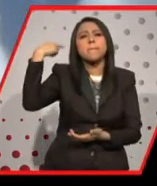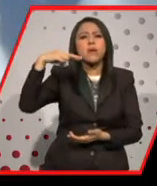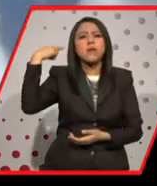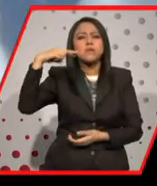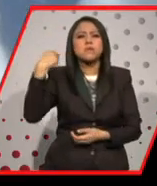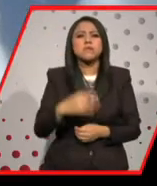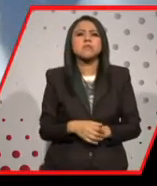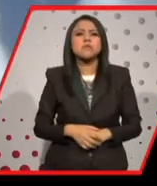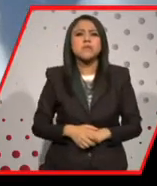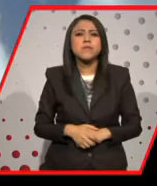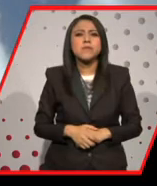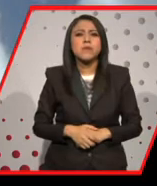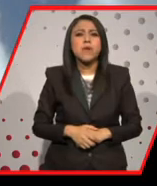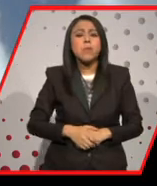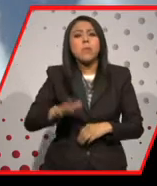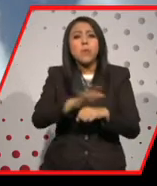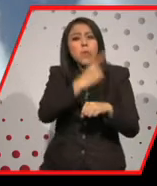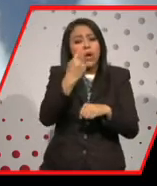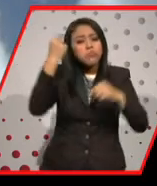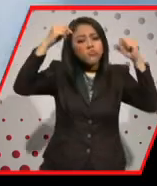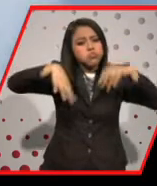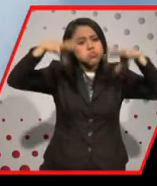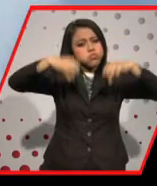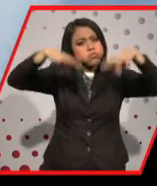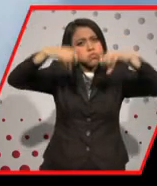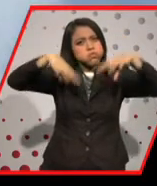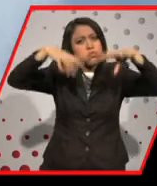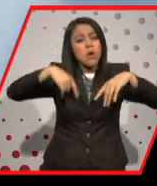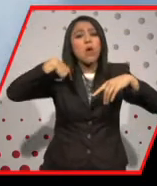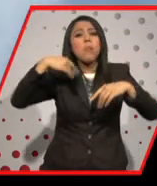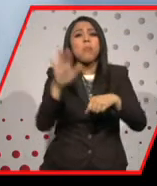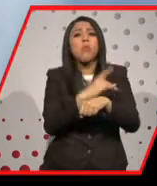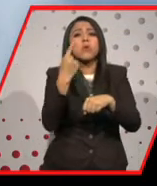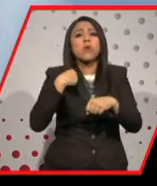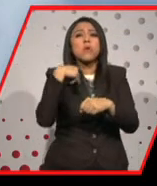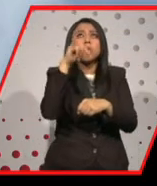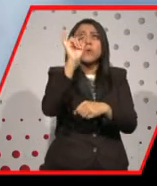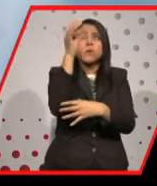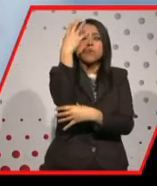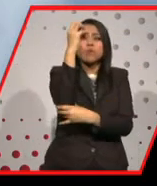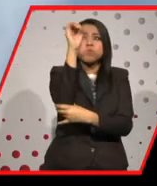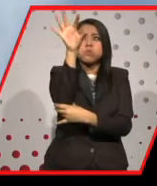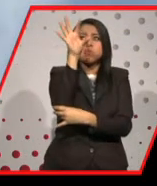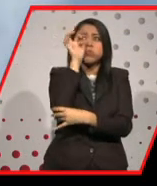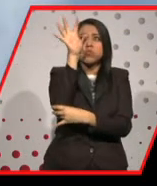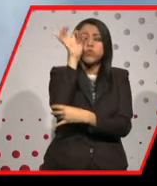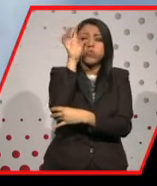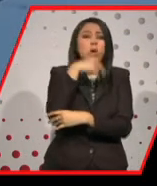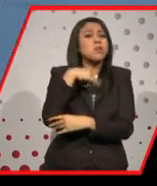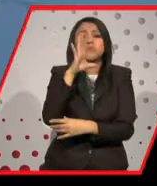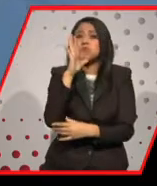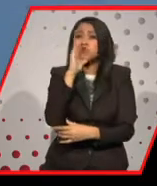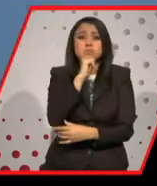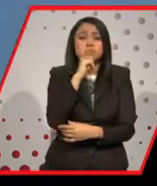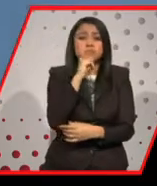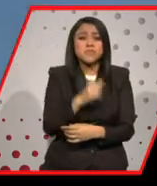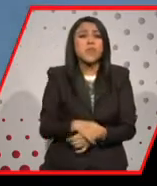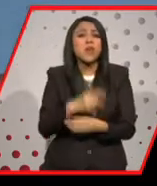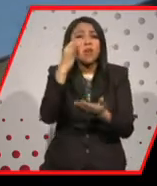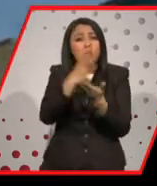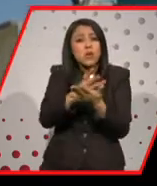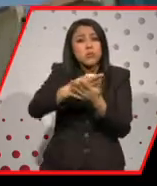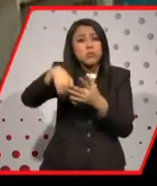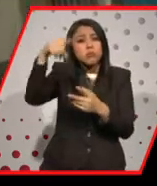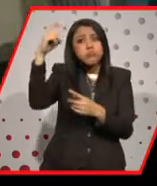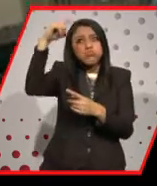que llueve o se avecina una tormenta. Esto debido a que una antena cuyo pararrayos al parecer no funciona, provoca que en cada tormenta, la caída de los